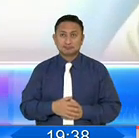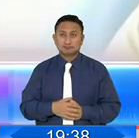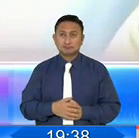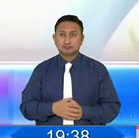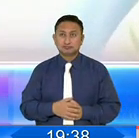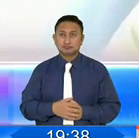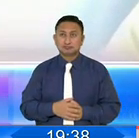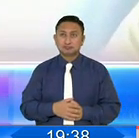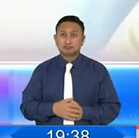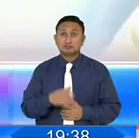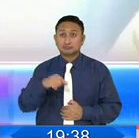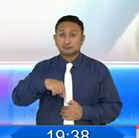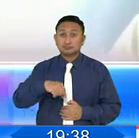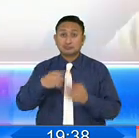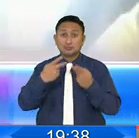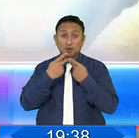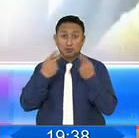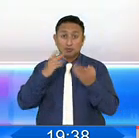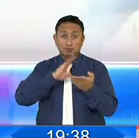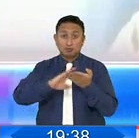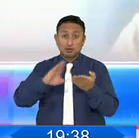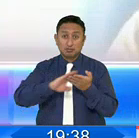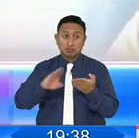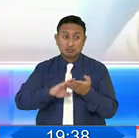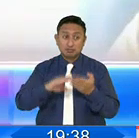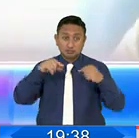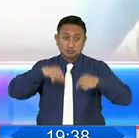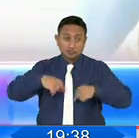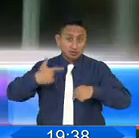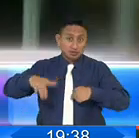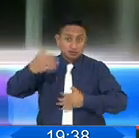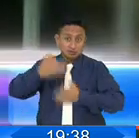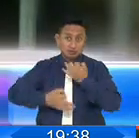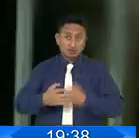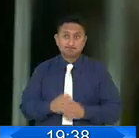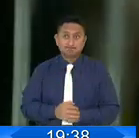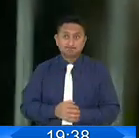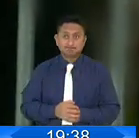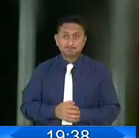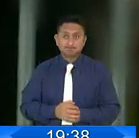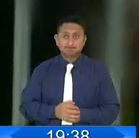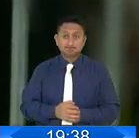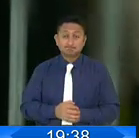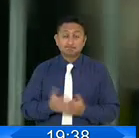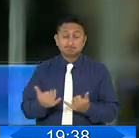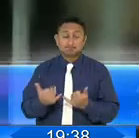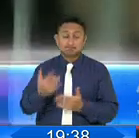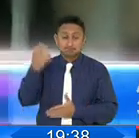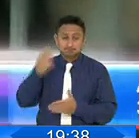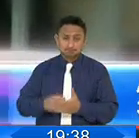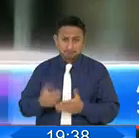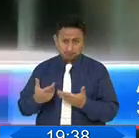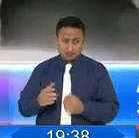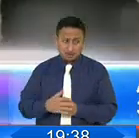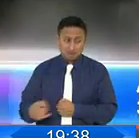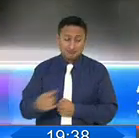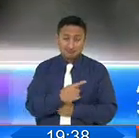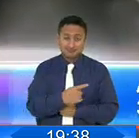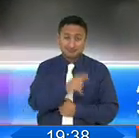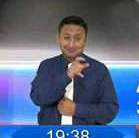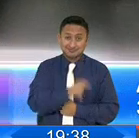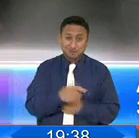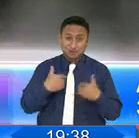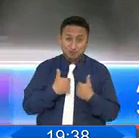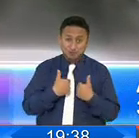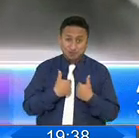bueno, las disculpas públicas, que esto ya está en sentencia. Pero pese a la sanción que hoy tiene que cumplir, esto no compensa el daño que le causó